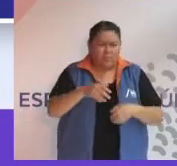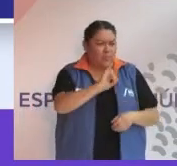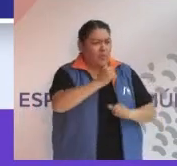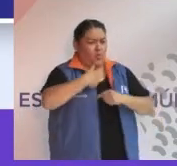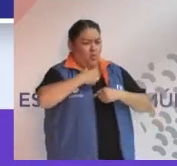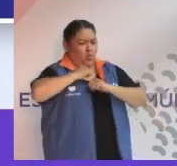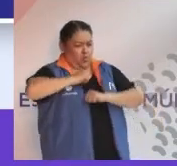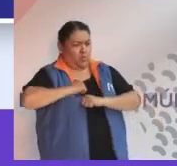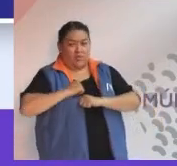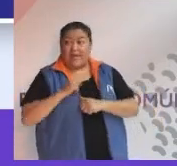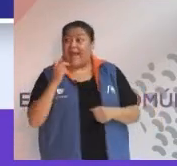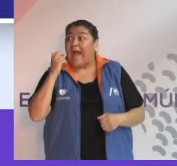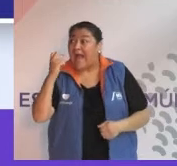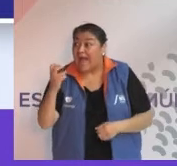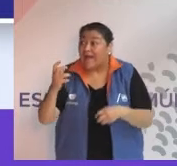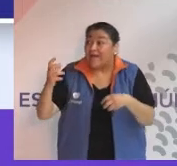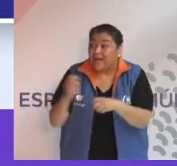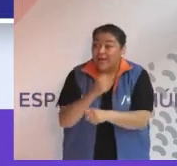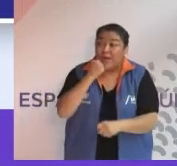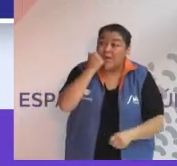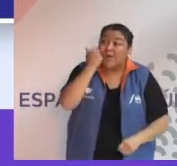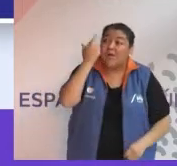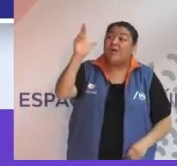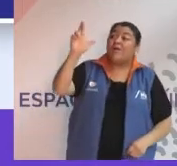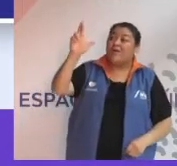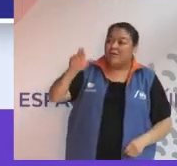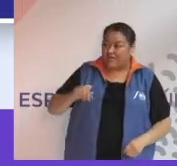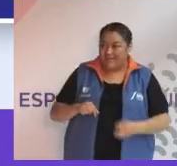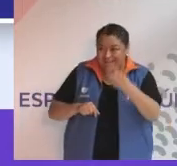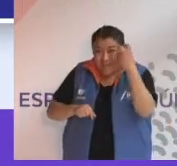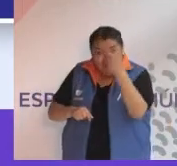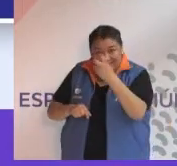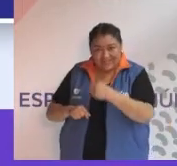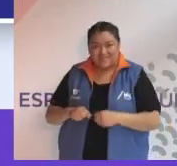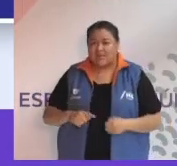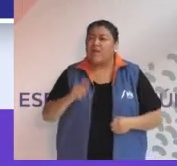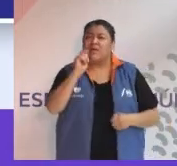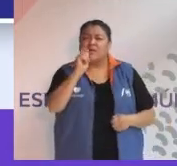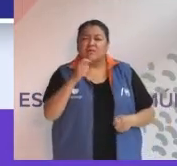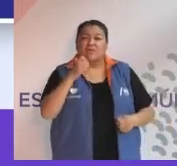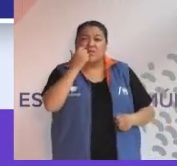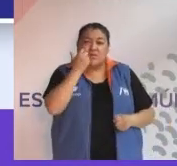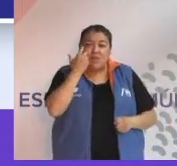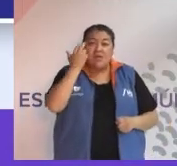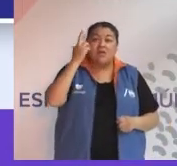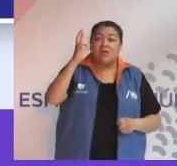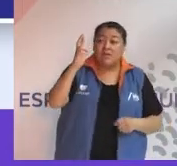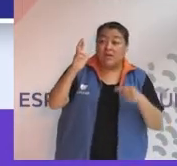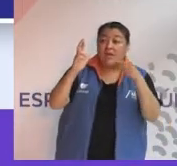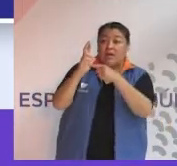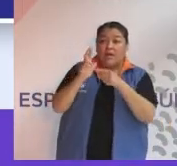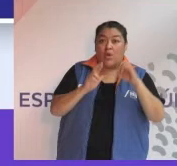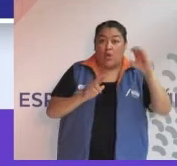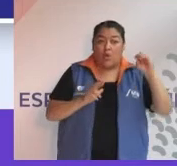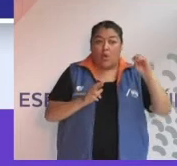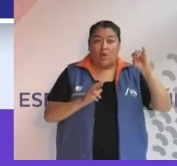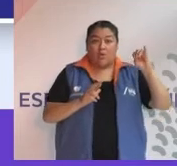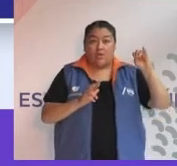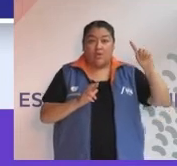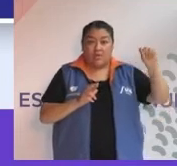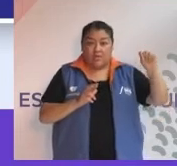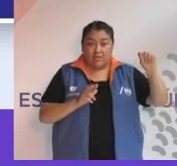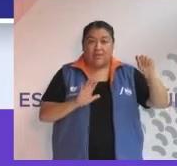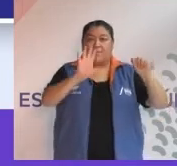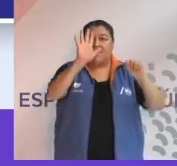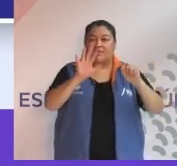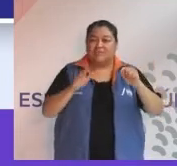Eso es trabajo voluntario. Hemos llegado al punto en el mundo que el trabajo voluntario ya está considerado por la Organización Internacional del Trabajo como